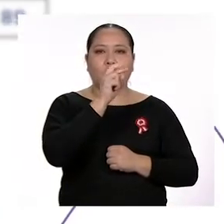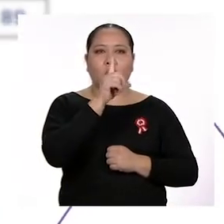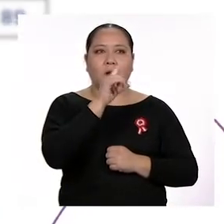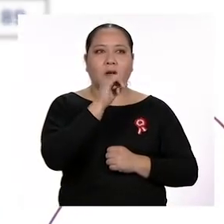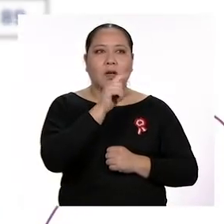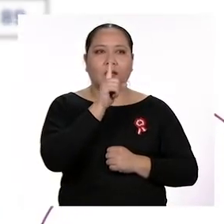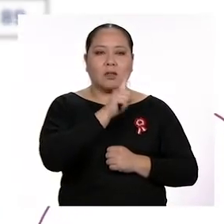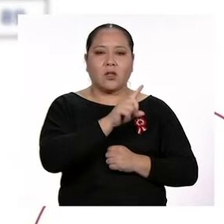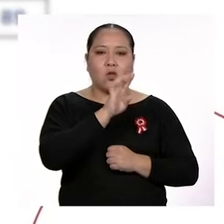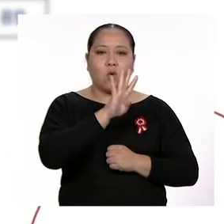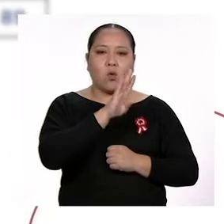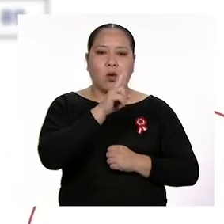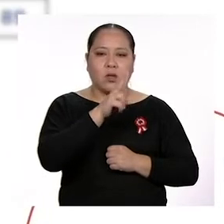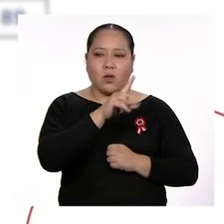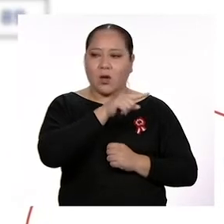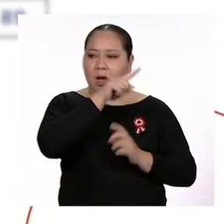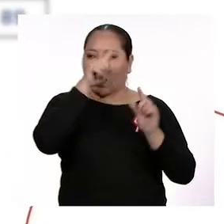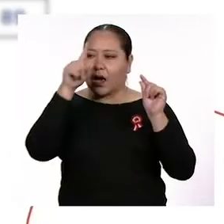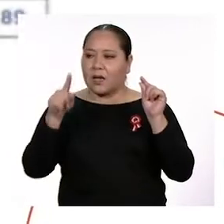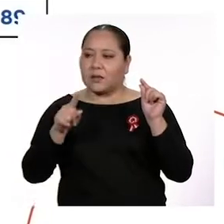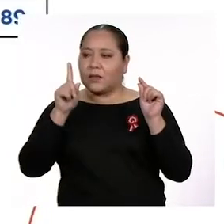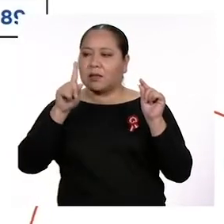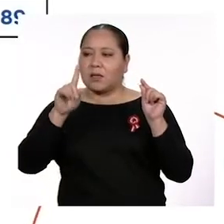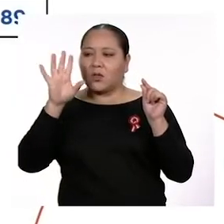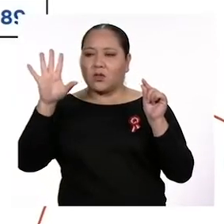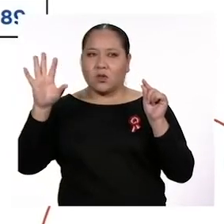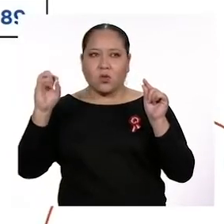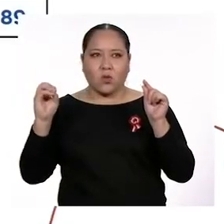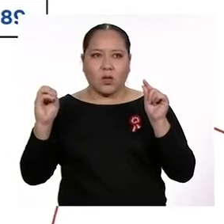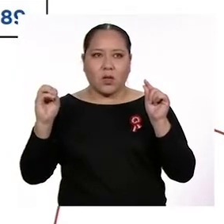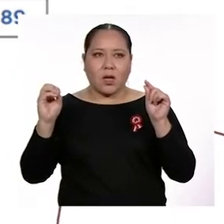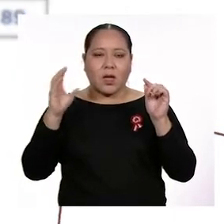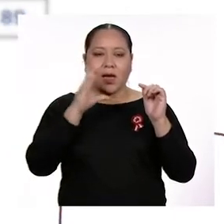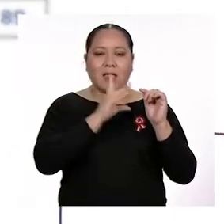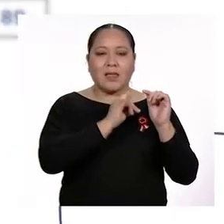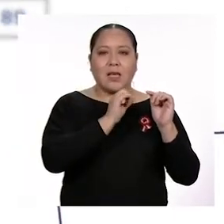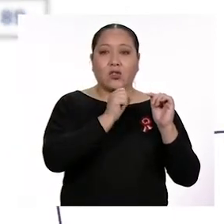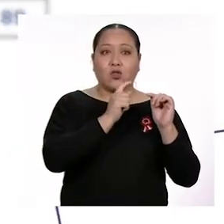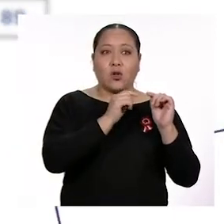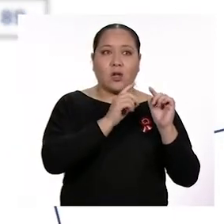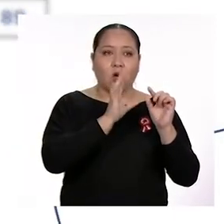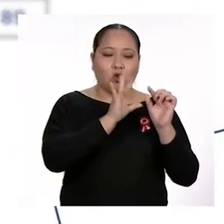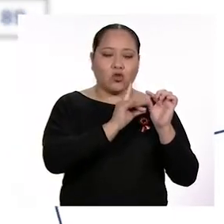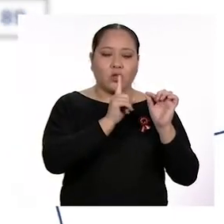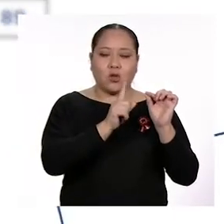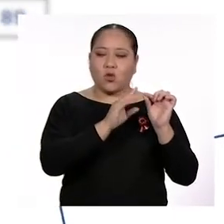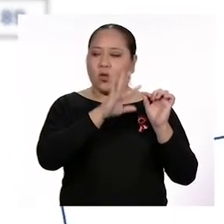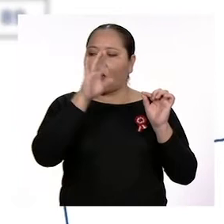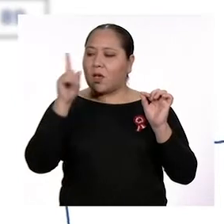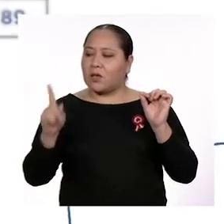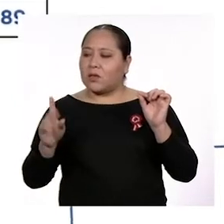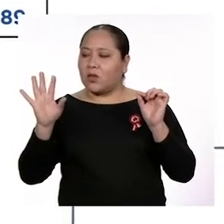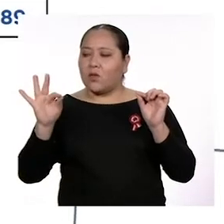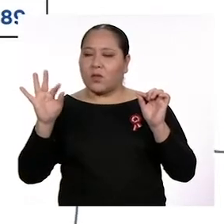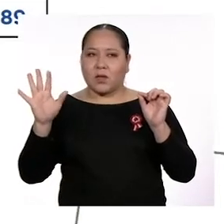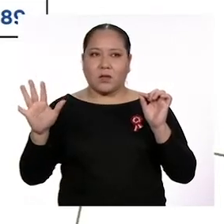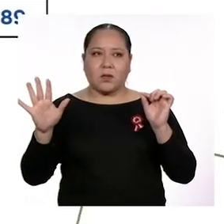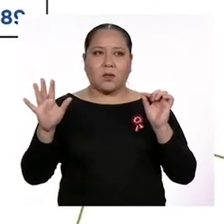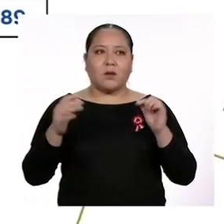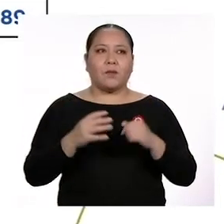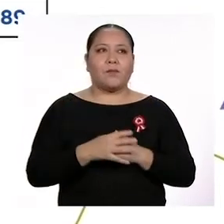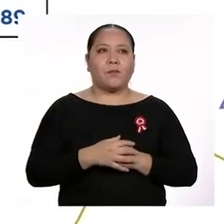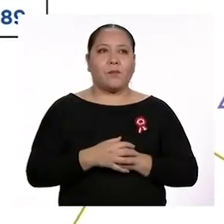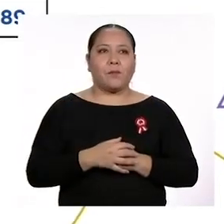desde 142 hasta 150 y la diastólica fue de 81 hasta 95.